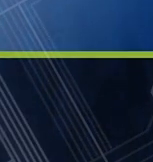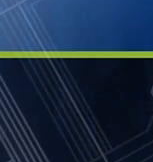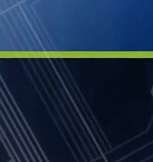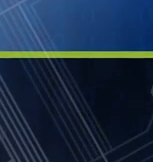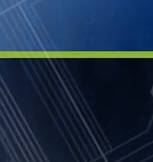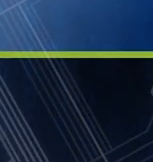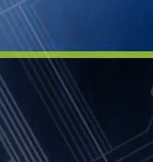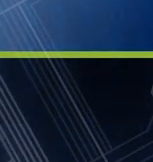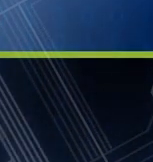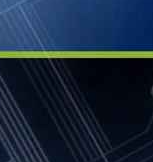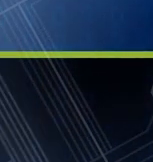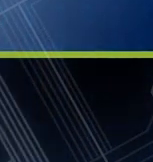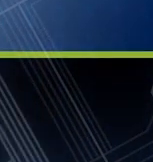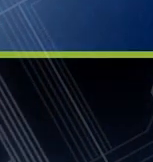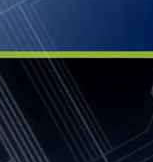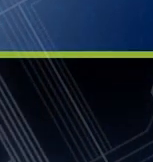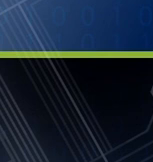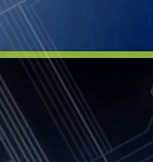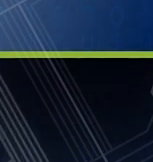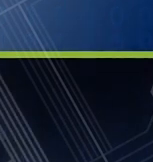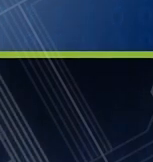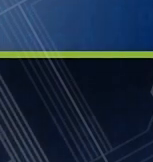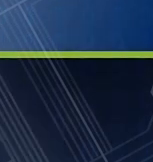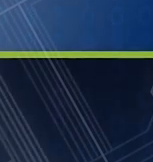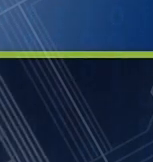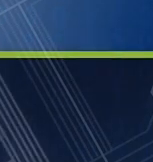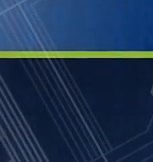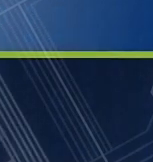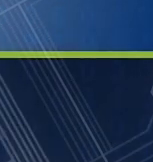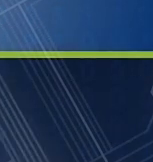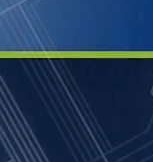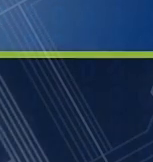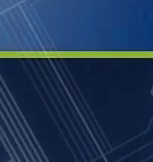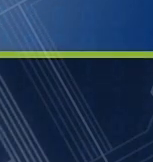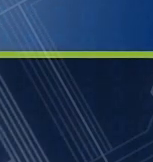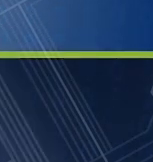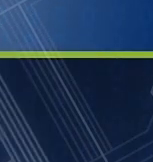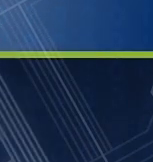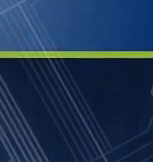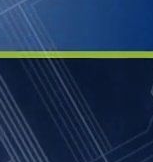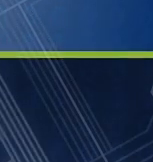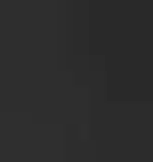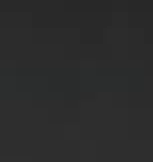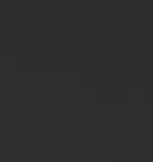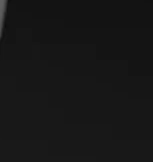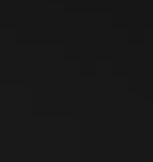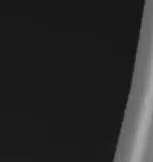ambientes marinos gris para medioambiente y naranja para educación y difusión